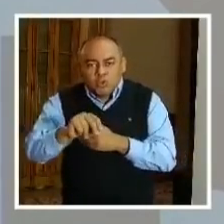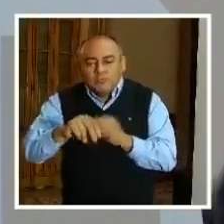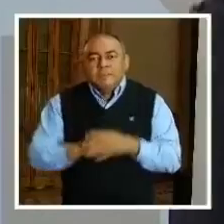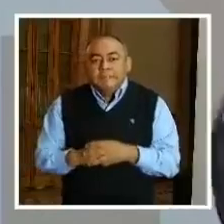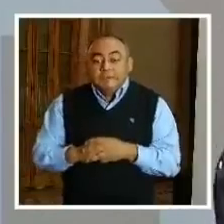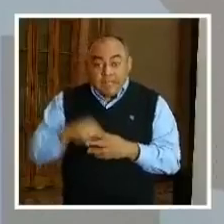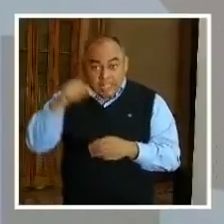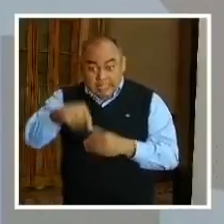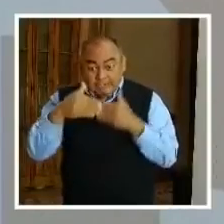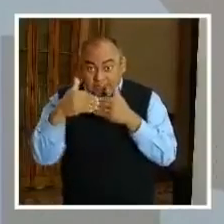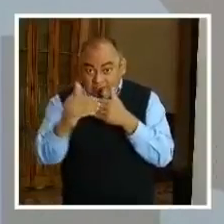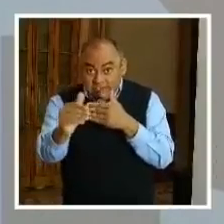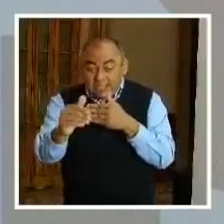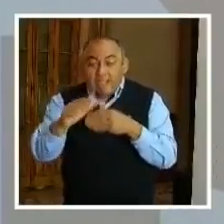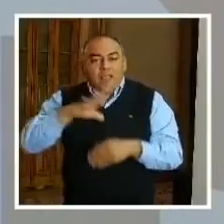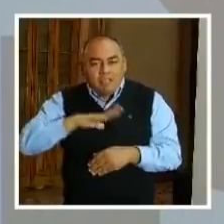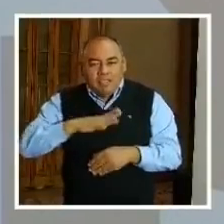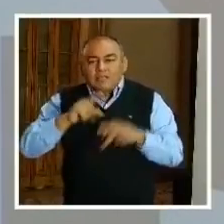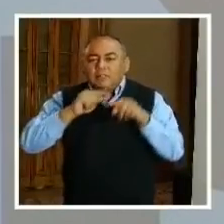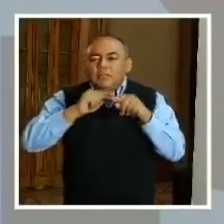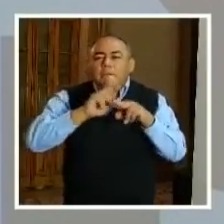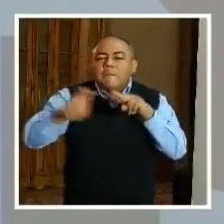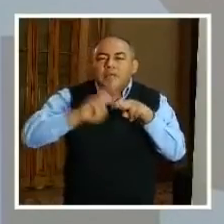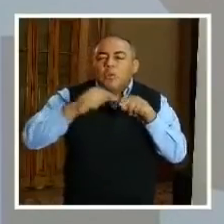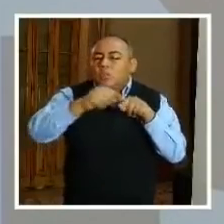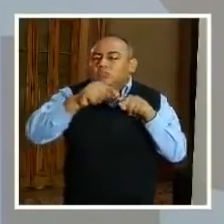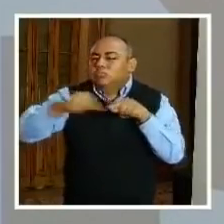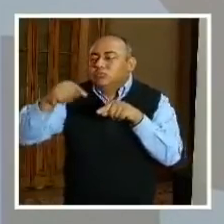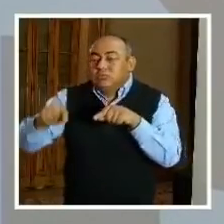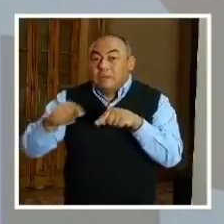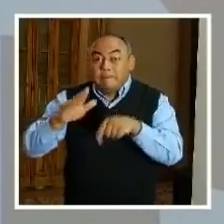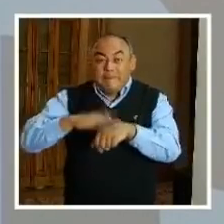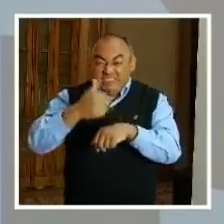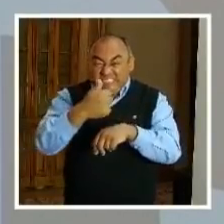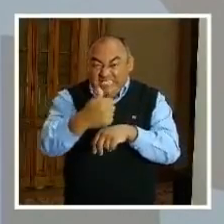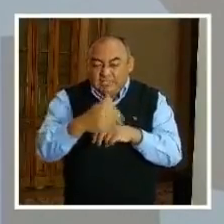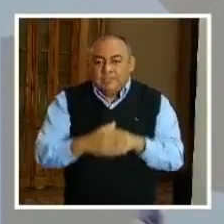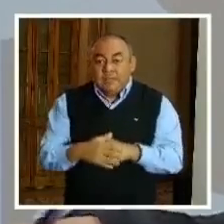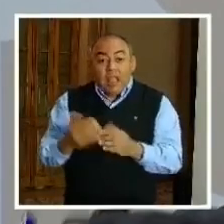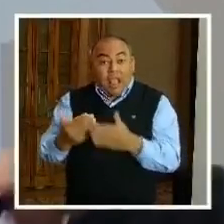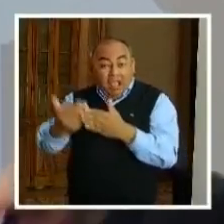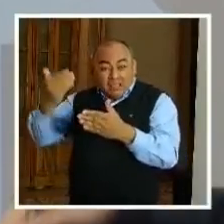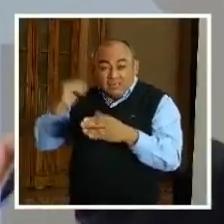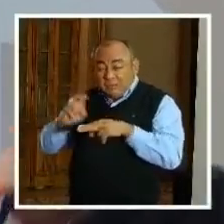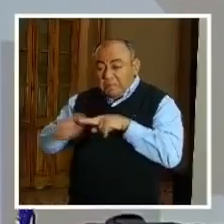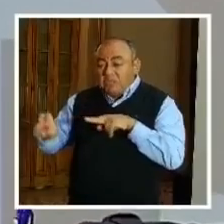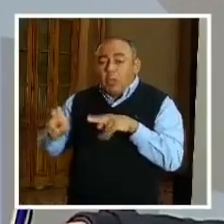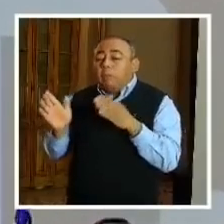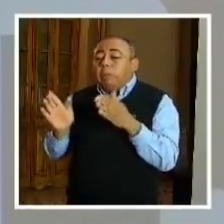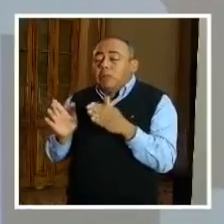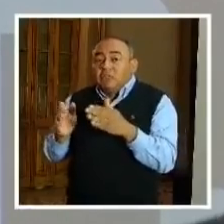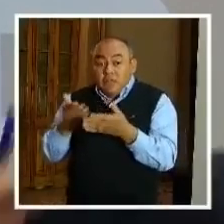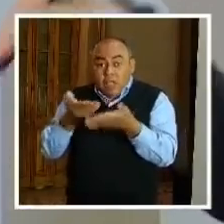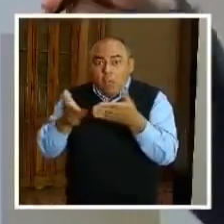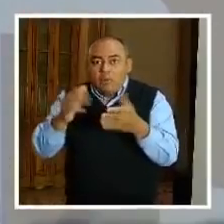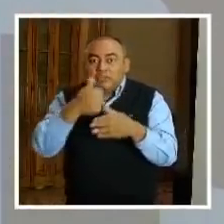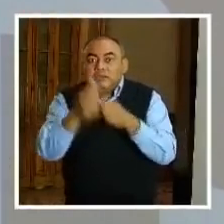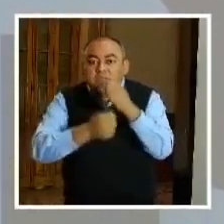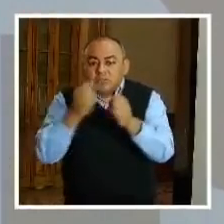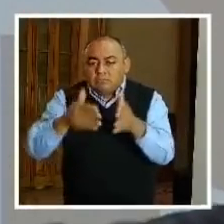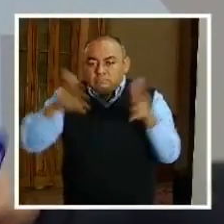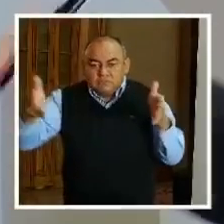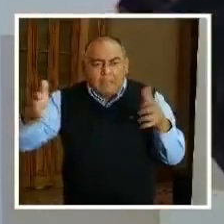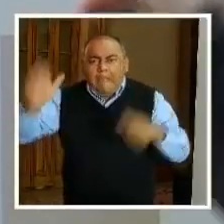Vamos a hacer más que 6 sexenios juntos. Porque aquí se cuida el dinero y hay gente